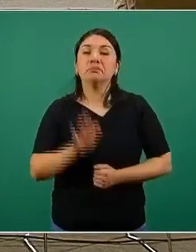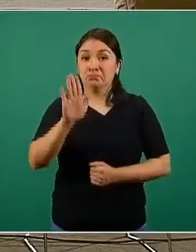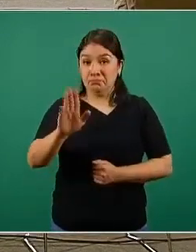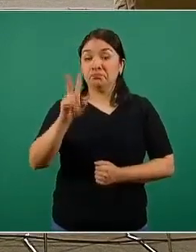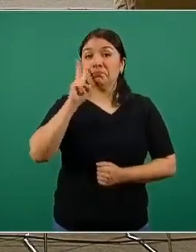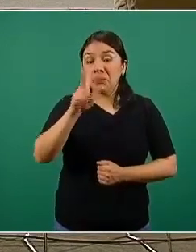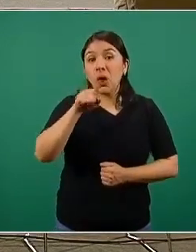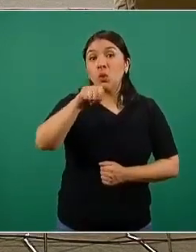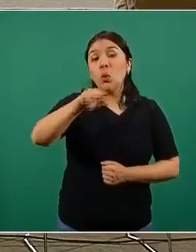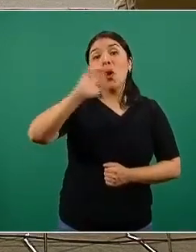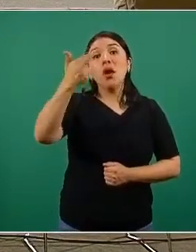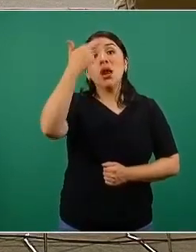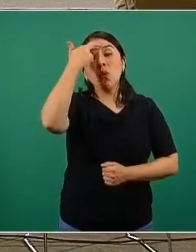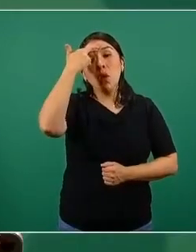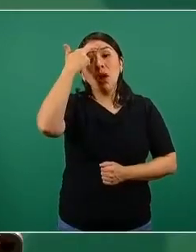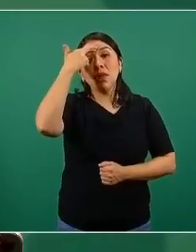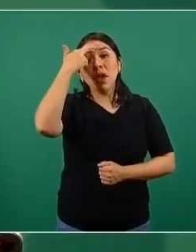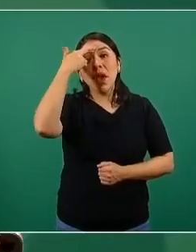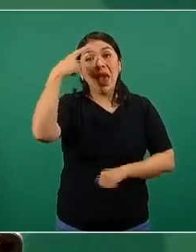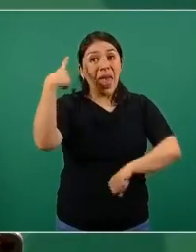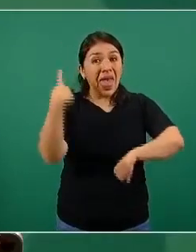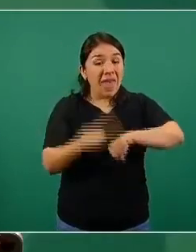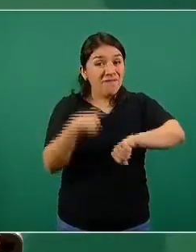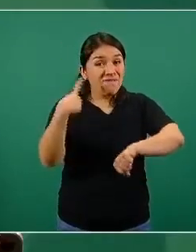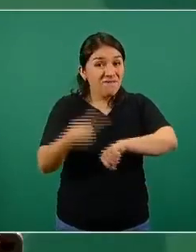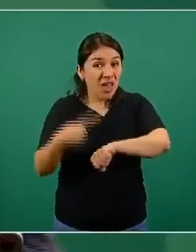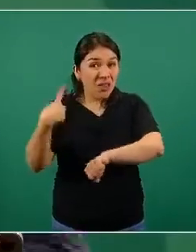las enfermedades en